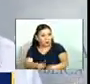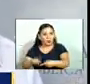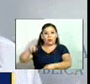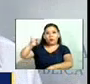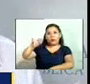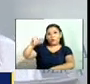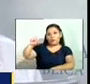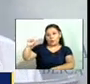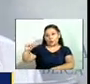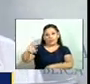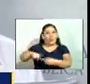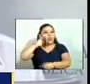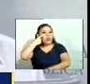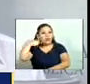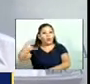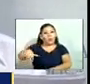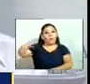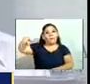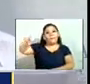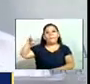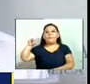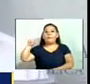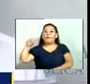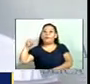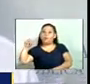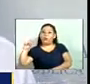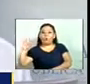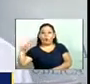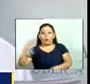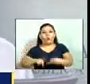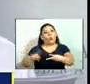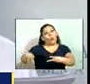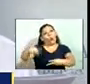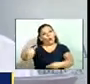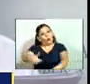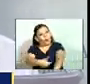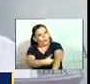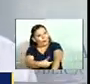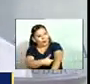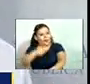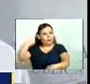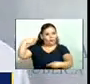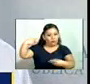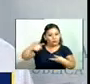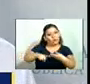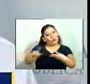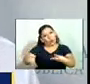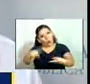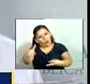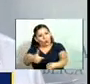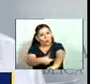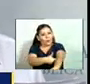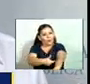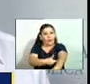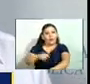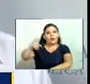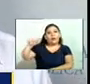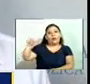Social en Prado 4, tenemos el hospital Molina y tenemos el hospital Amatepec.